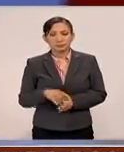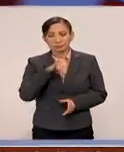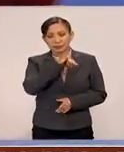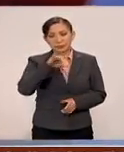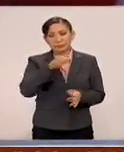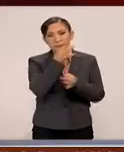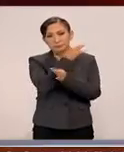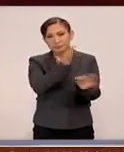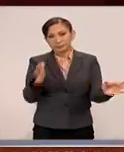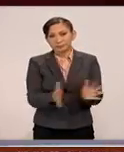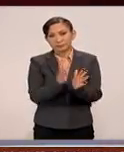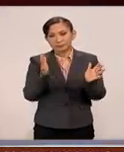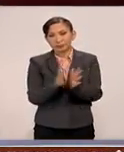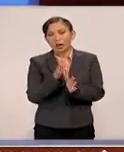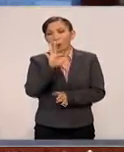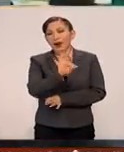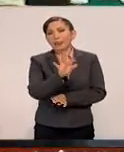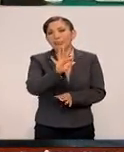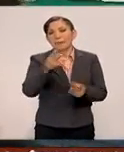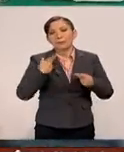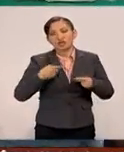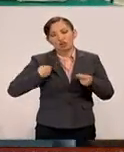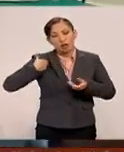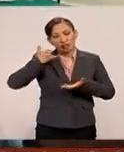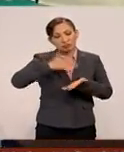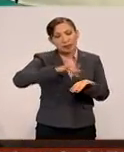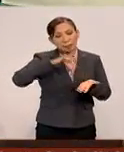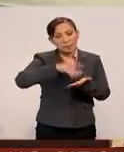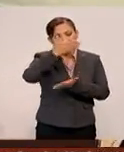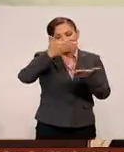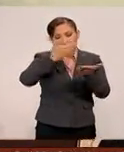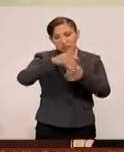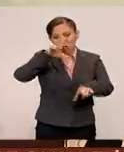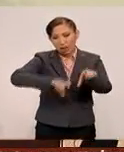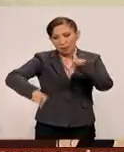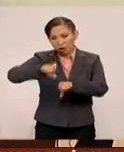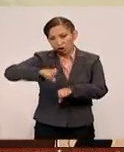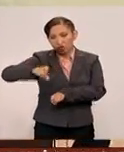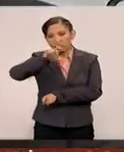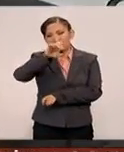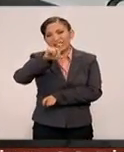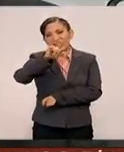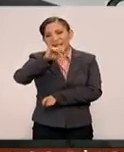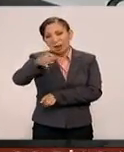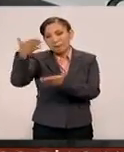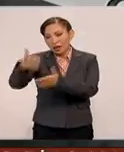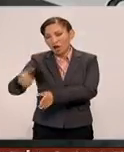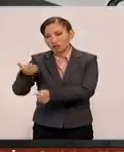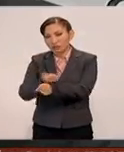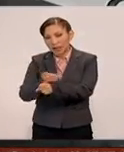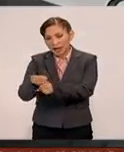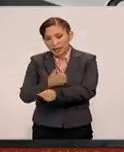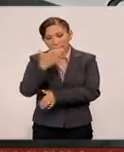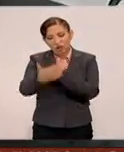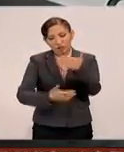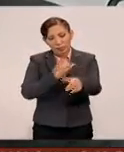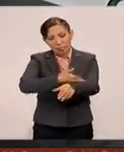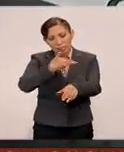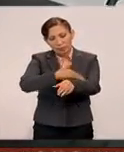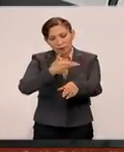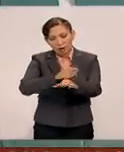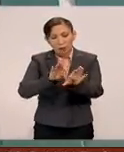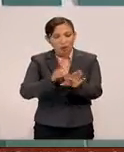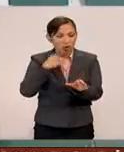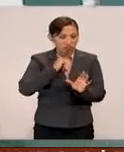IMSS anunció la participación de más de 40 proveedores para cubrir los servicios de laboratorios clínicos, banco de sangre y procedimientos de mínima invasión